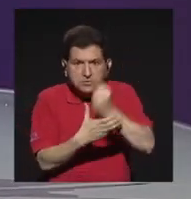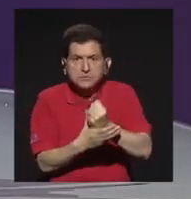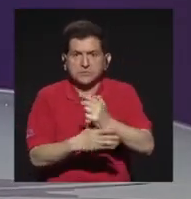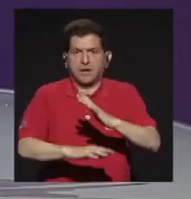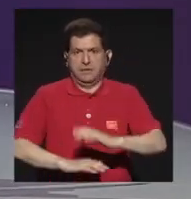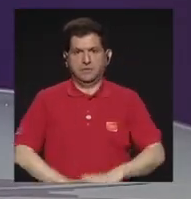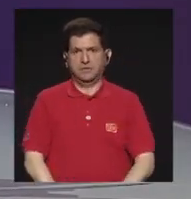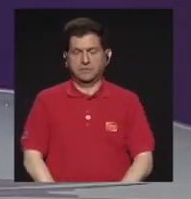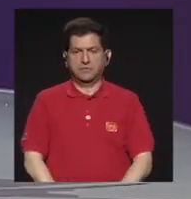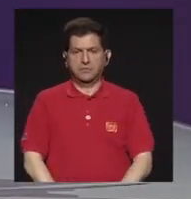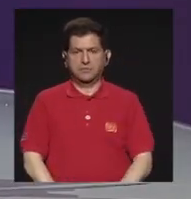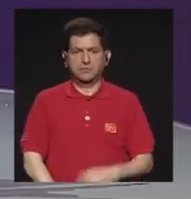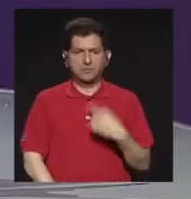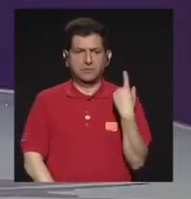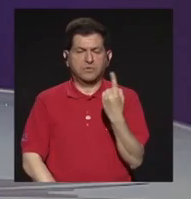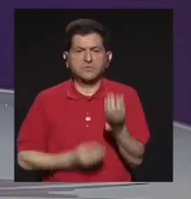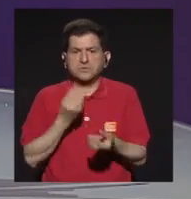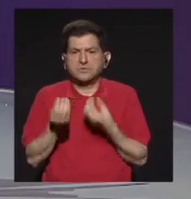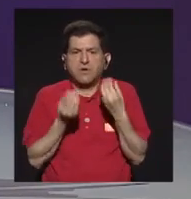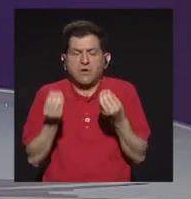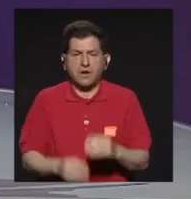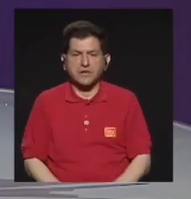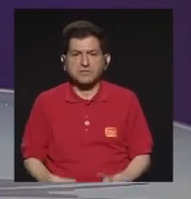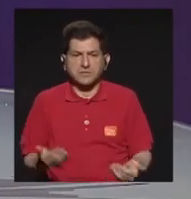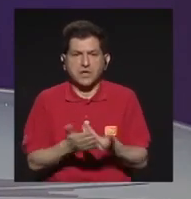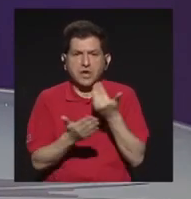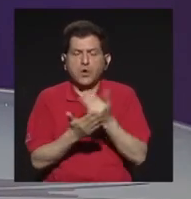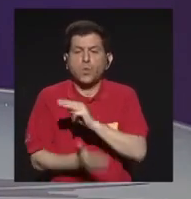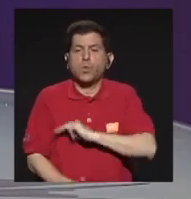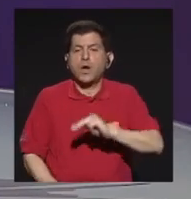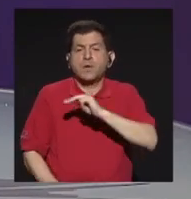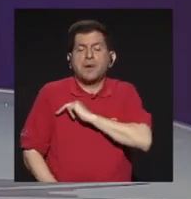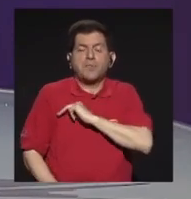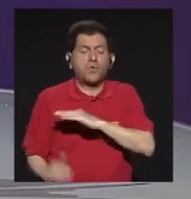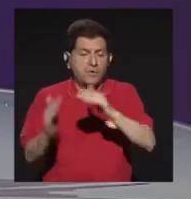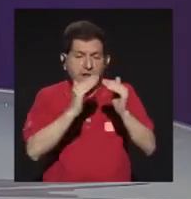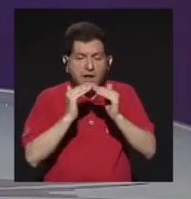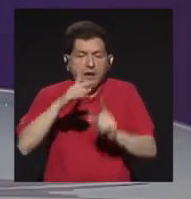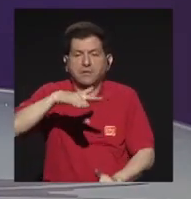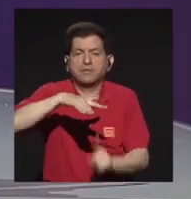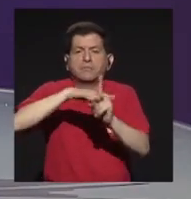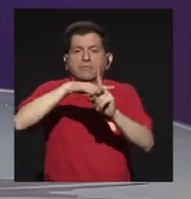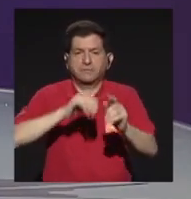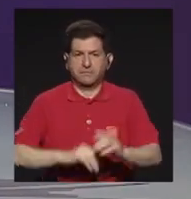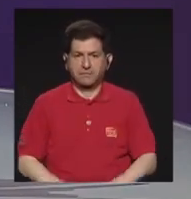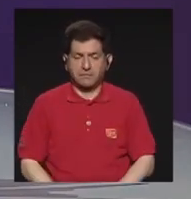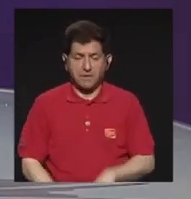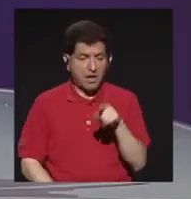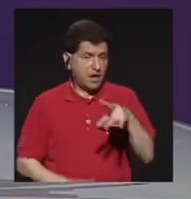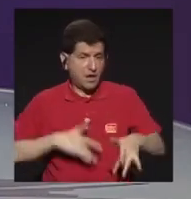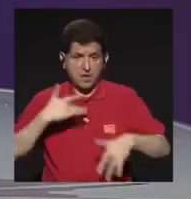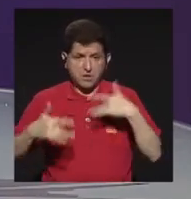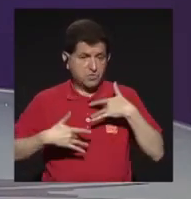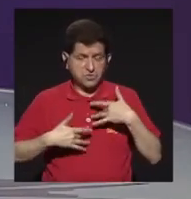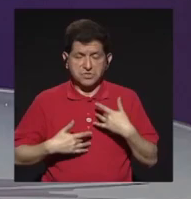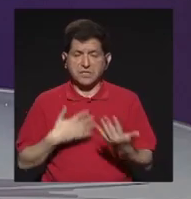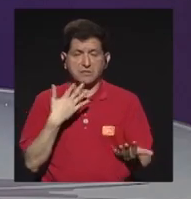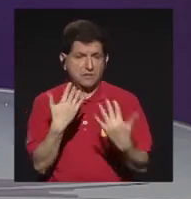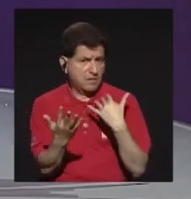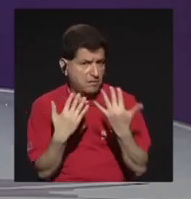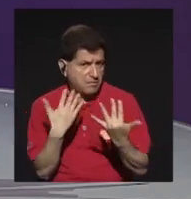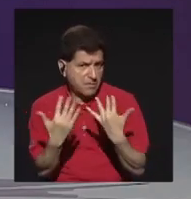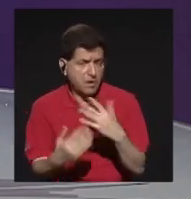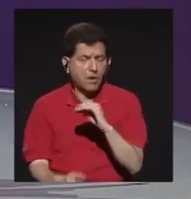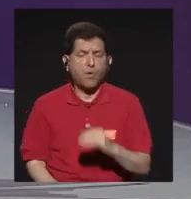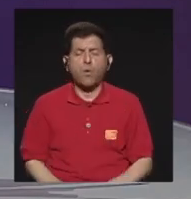entonces lo único que se está haciendo es crear nuevas morales en estas comunidades en las cuales no se sientes empatía y esa